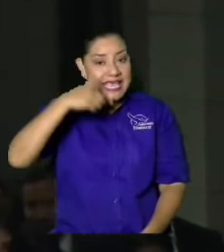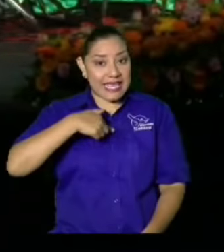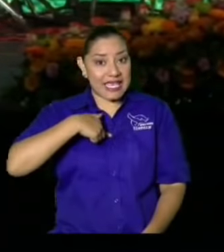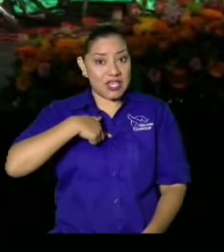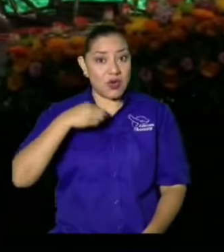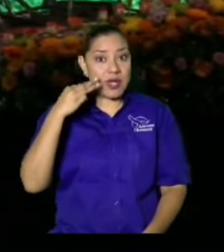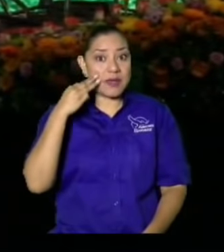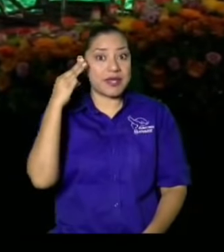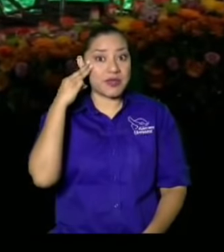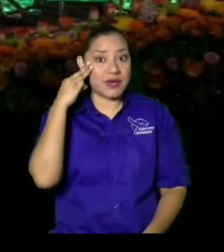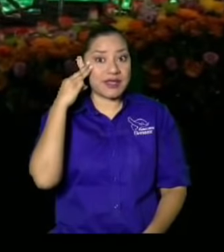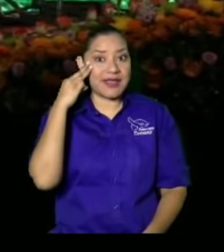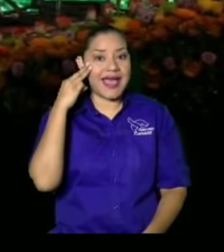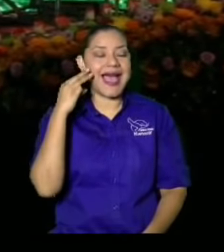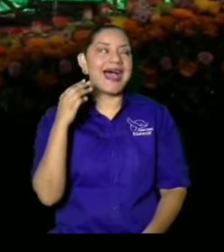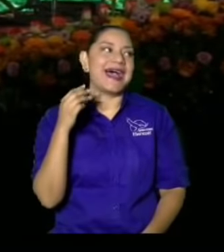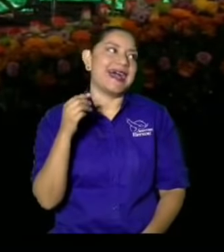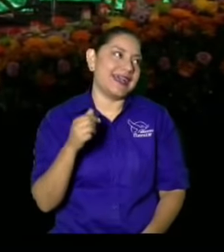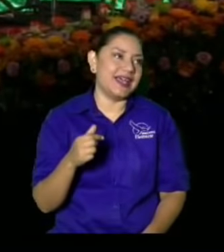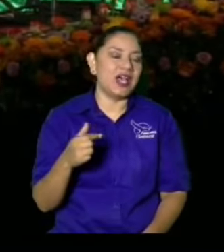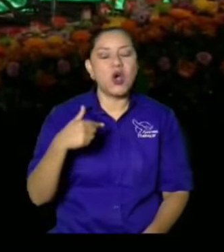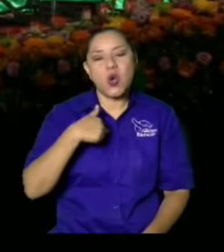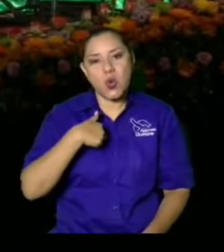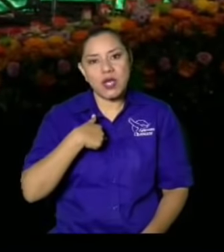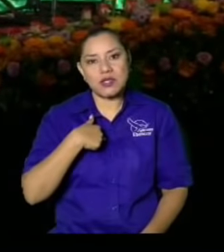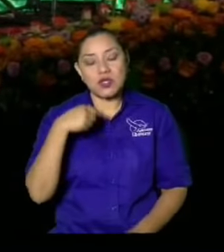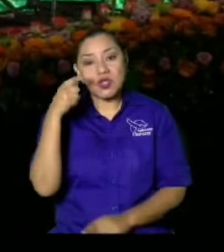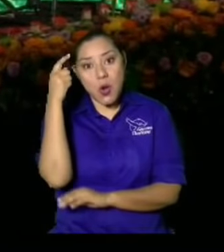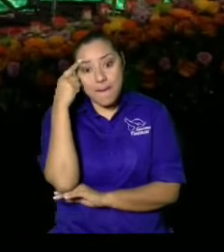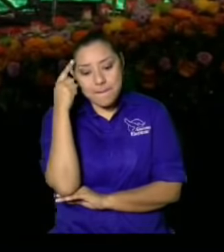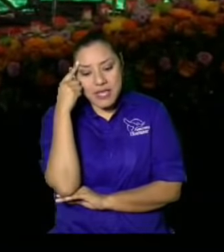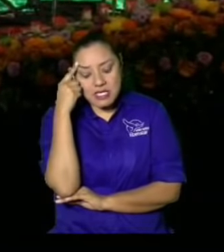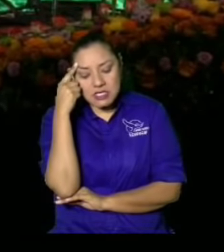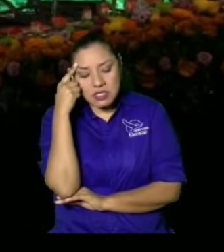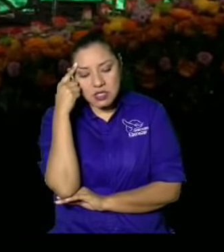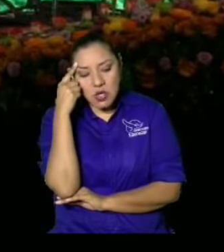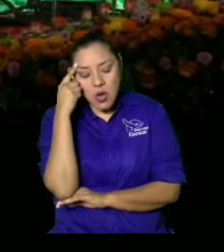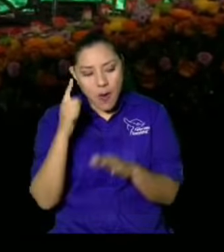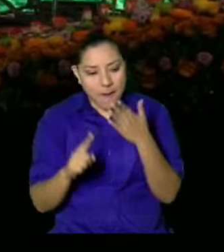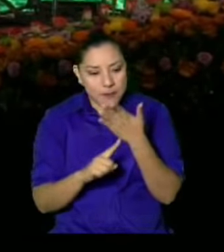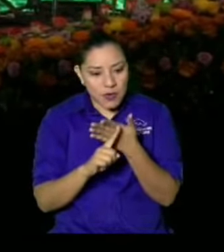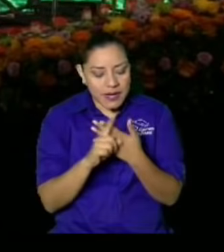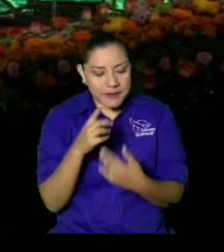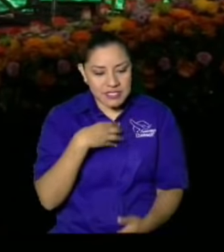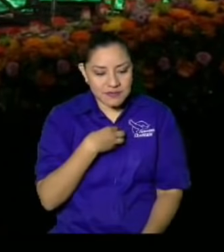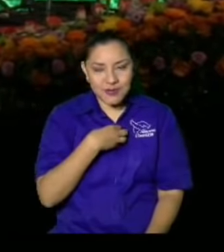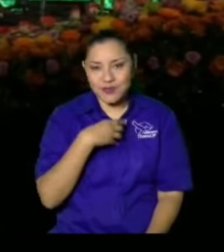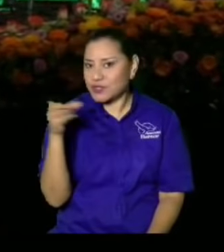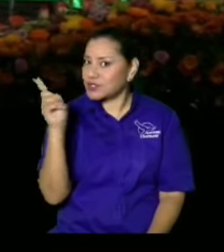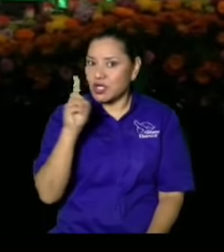Cuando dejo de pensar en mis propios problemas y pienso en los problemas de los demás.